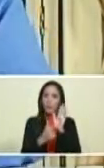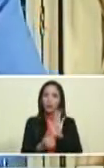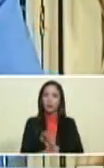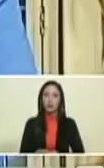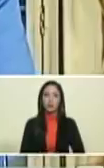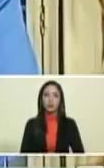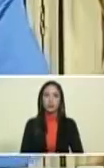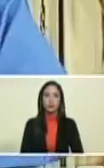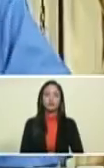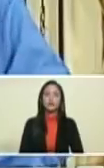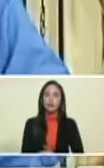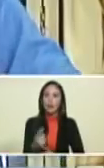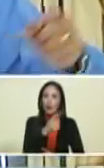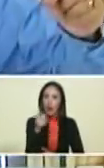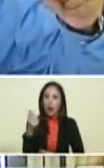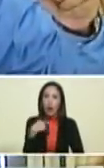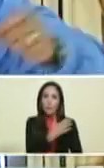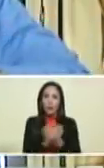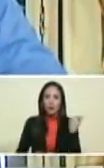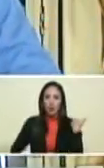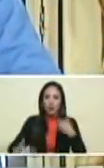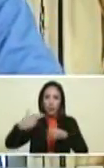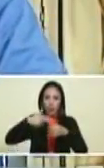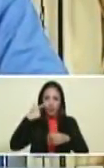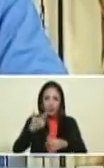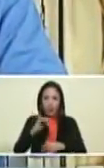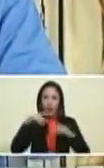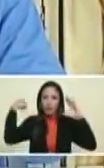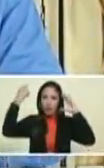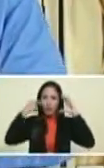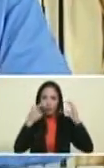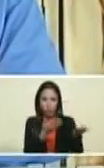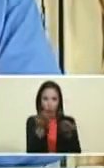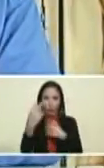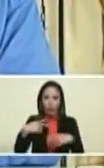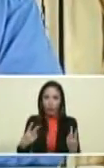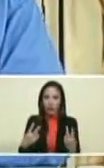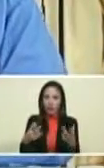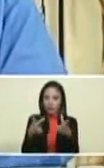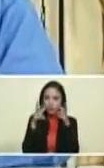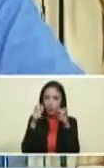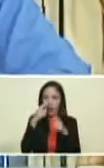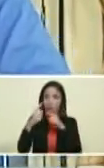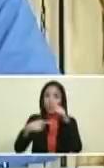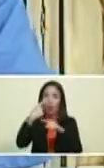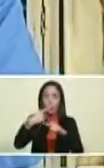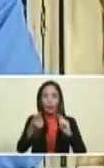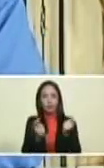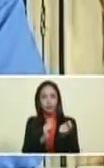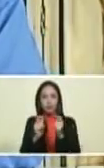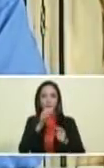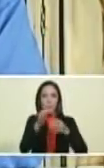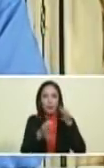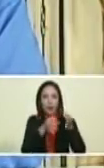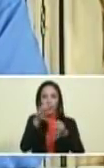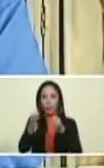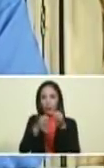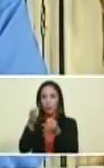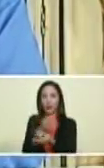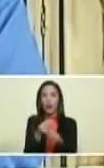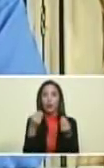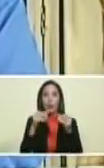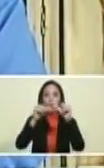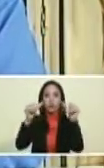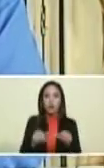el compañero presidente de PDVSA. ¿Estamos listos? Para que ustedes vean, y después ahora aquí vamos a explicar cómo va a ser el